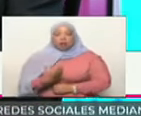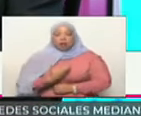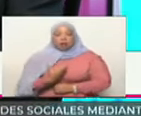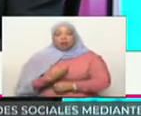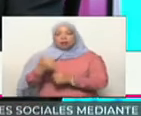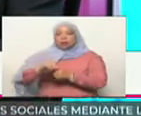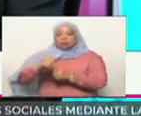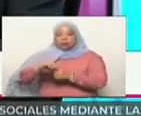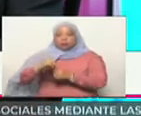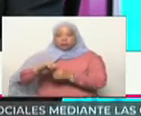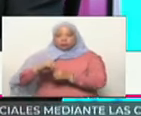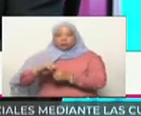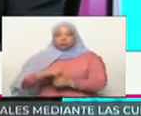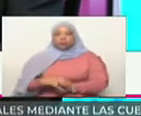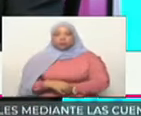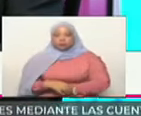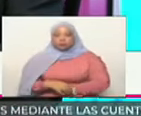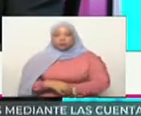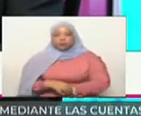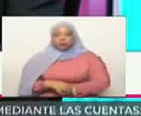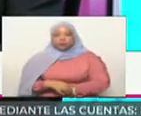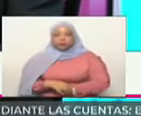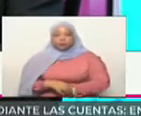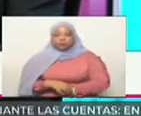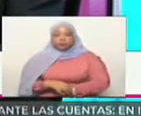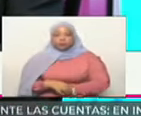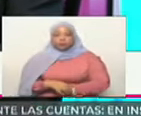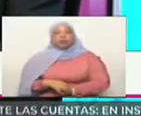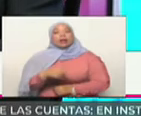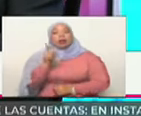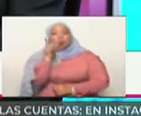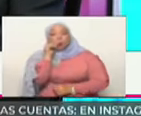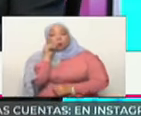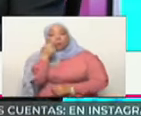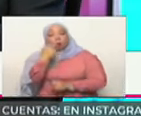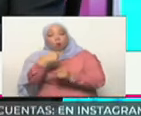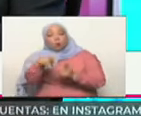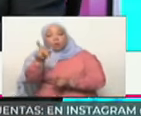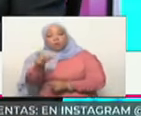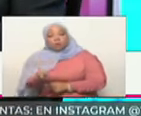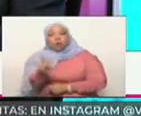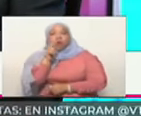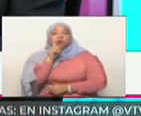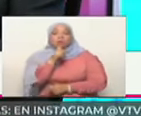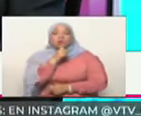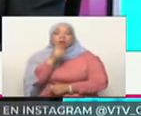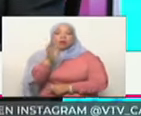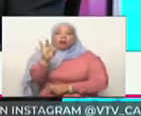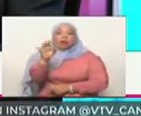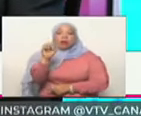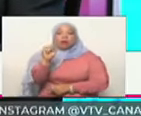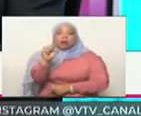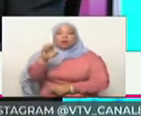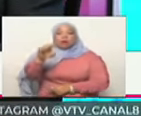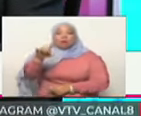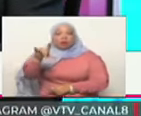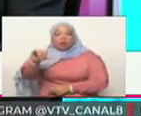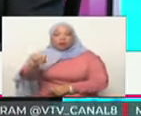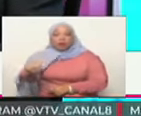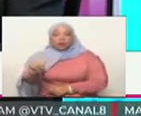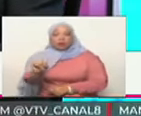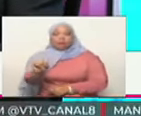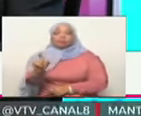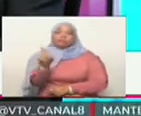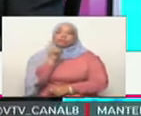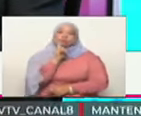Maracaibo. Con Rafael Ramírez, parece que todos los que se llaman así están condenados a la corrupción, ¿no? Y